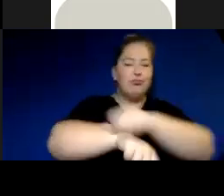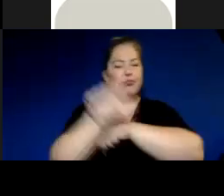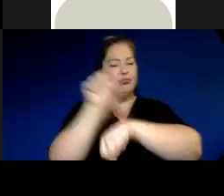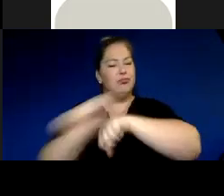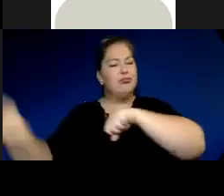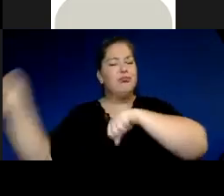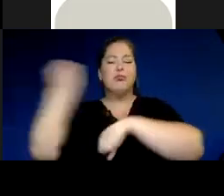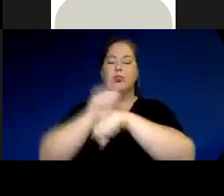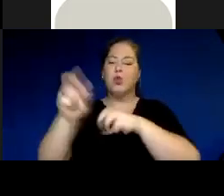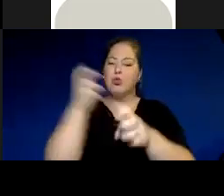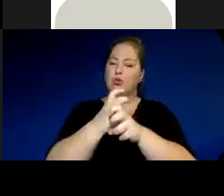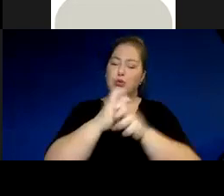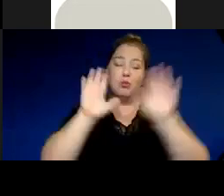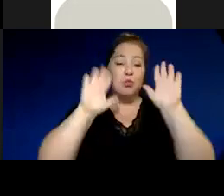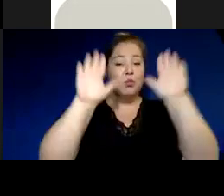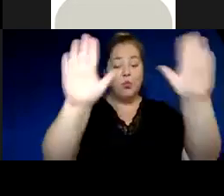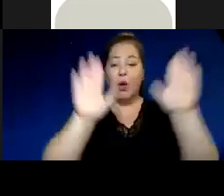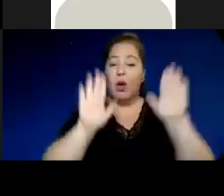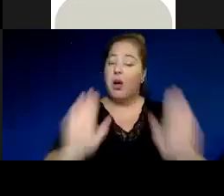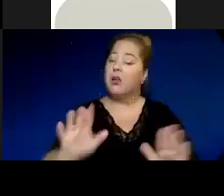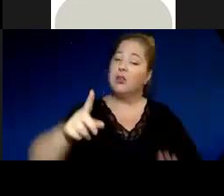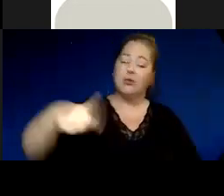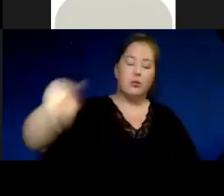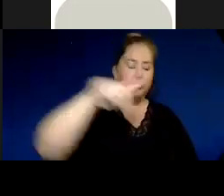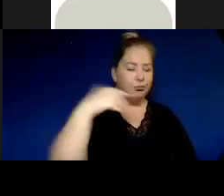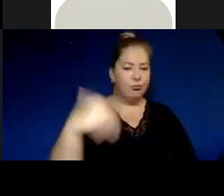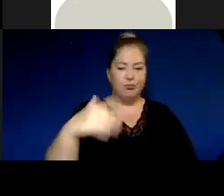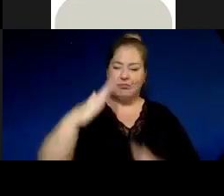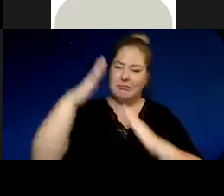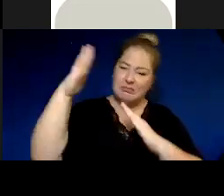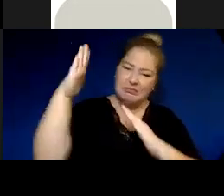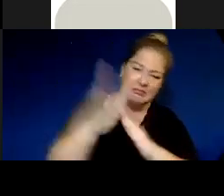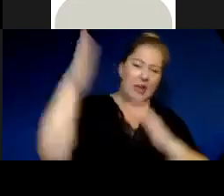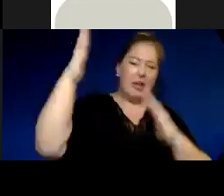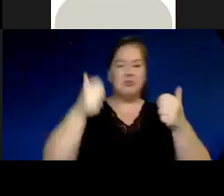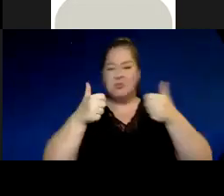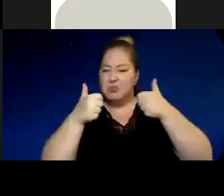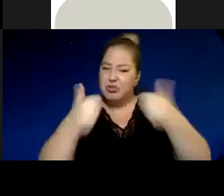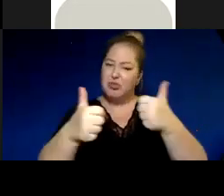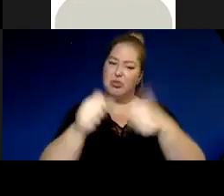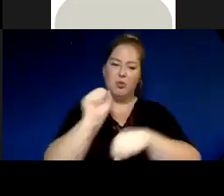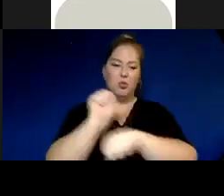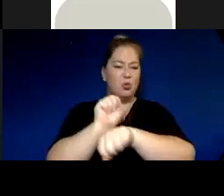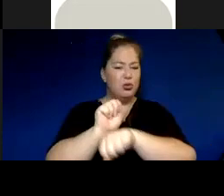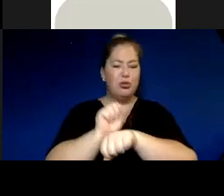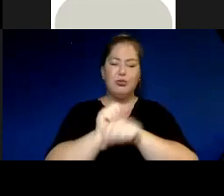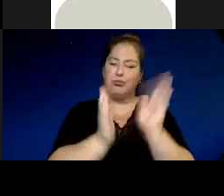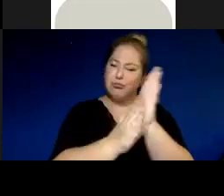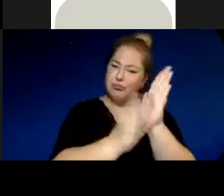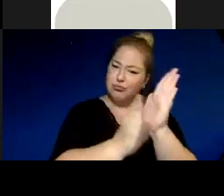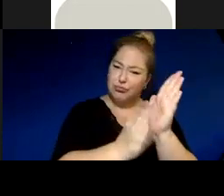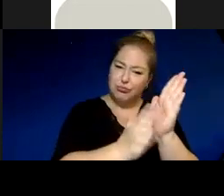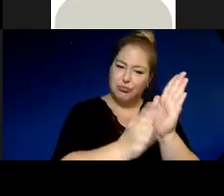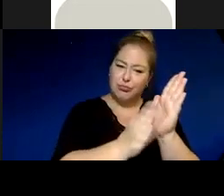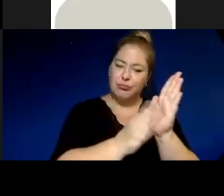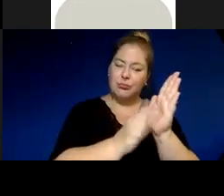una excelente labor, están haciendo lo que mejor pueden. Gracias, gracias a todos. Mis condolencias también a